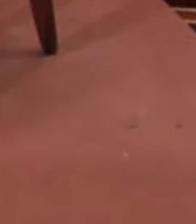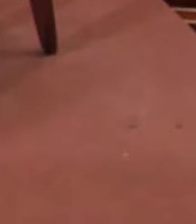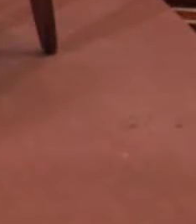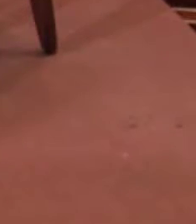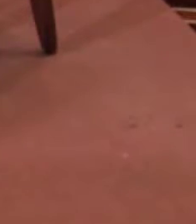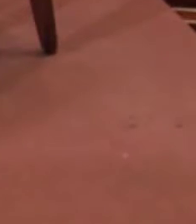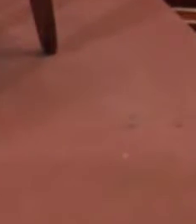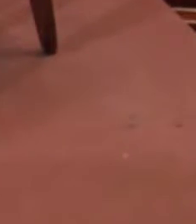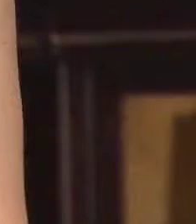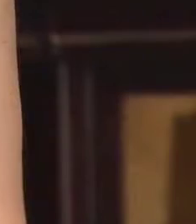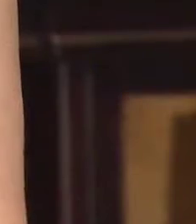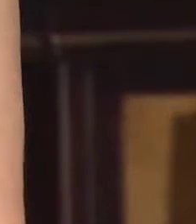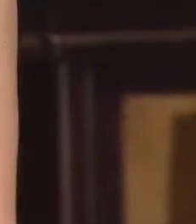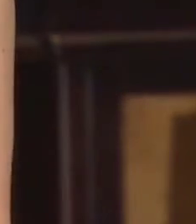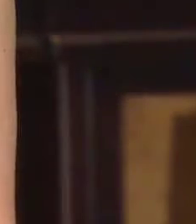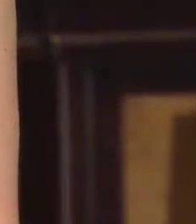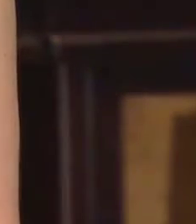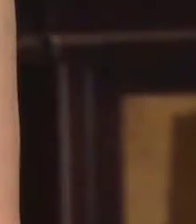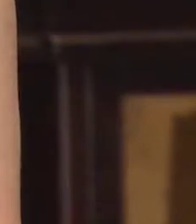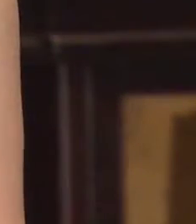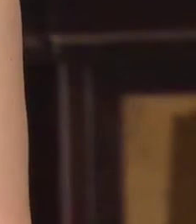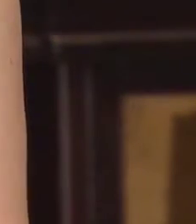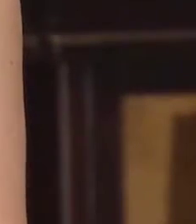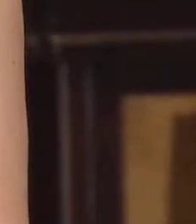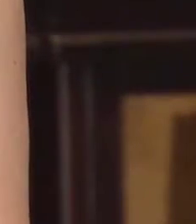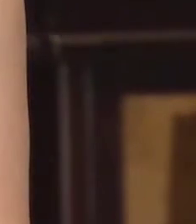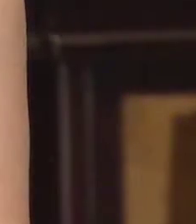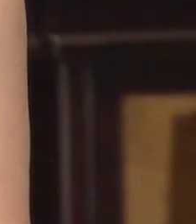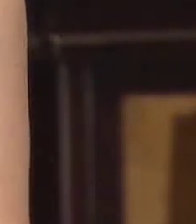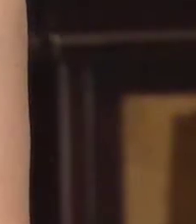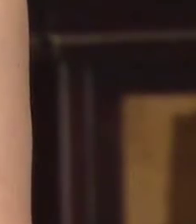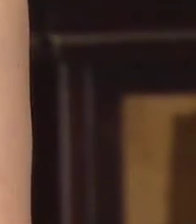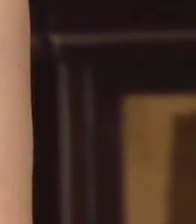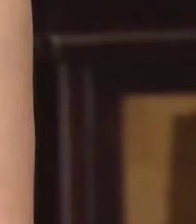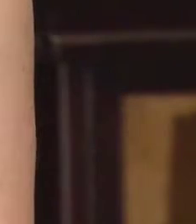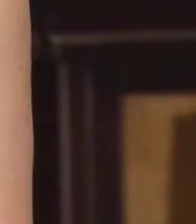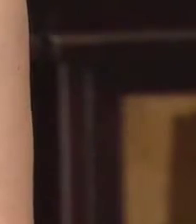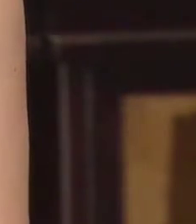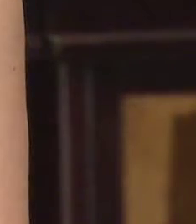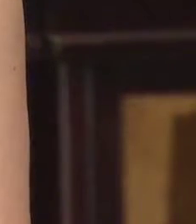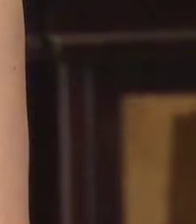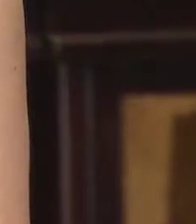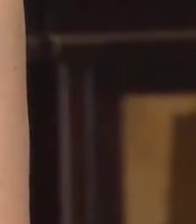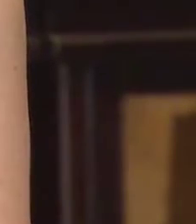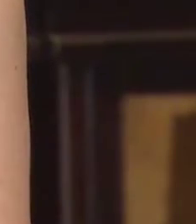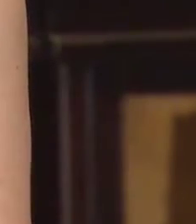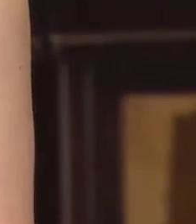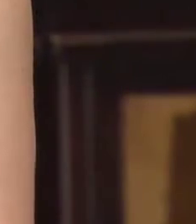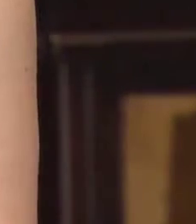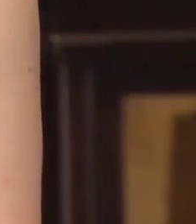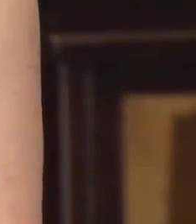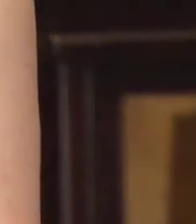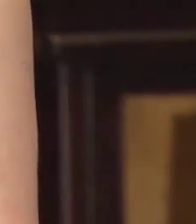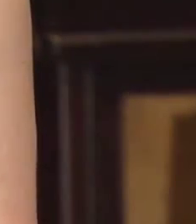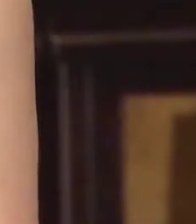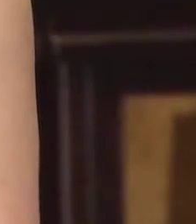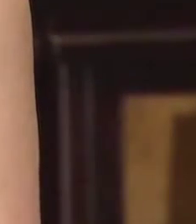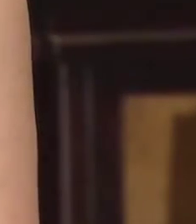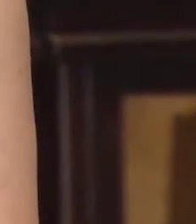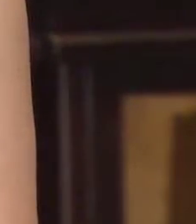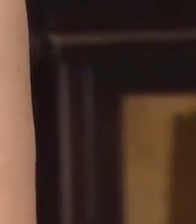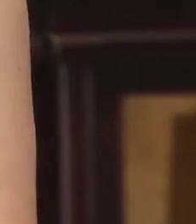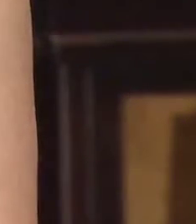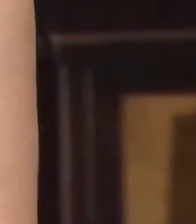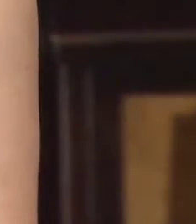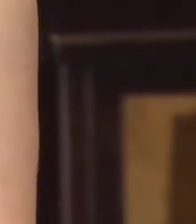correcta y me queda poco tiempo tomando en cuenta este voto reflejado el día de hoy al interior de la comisión y tal como ocurriera en